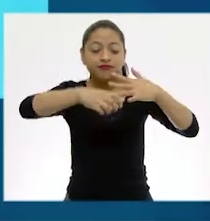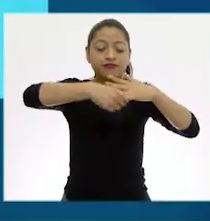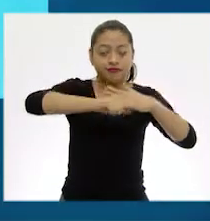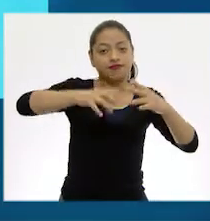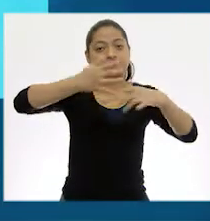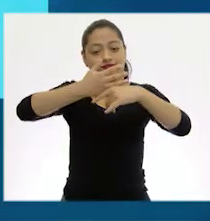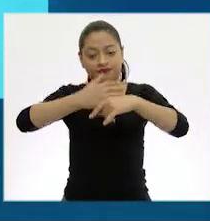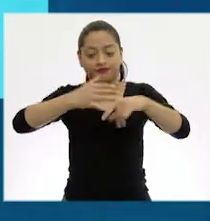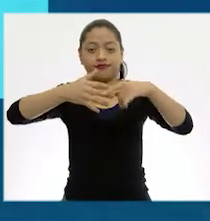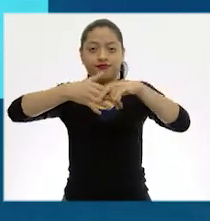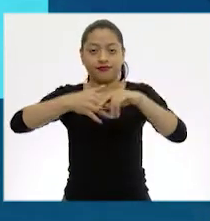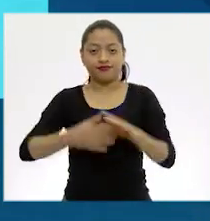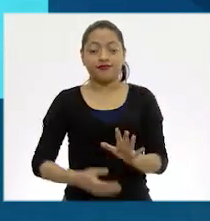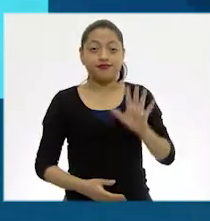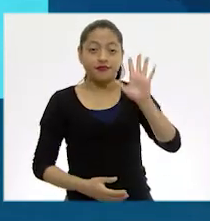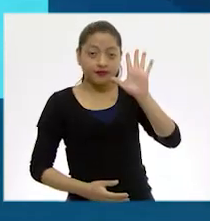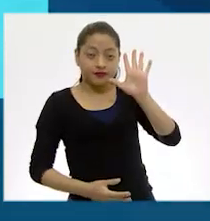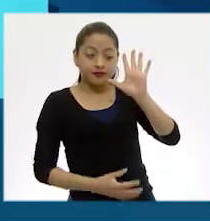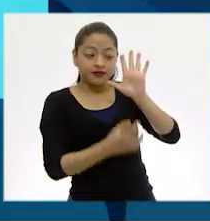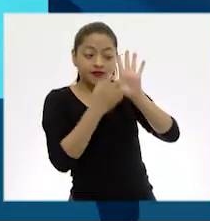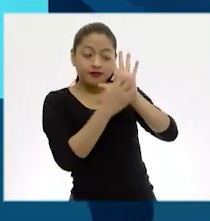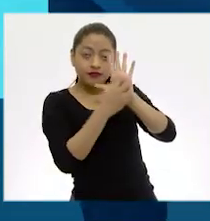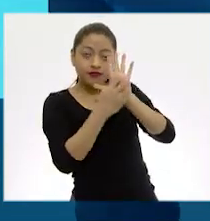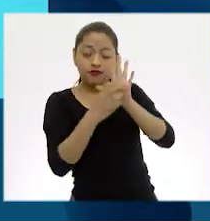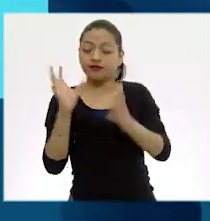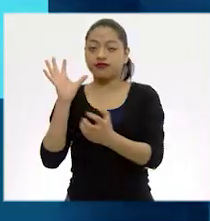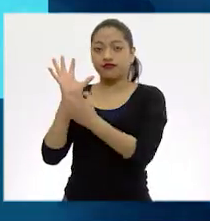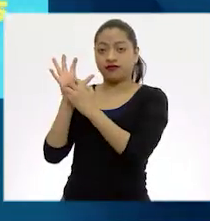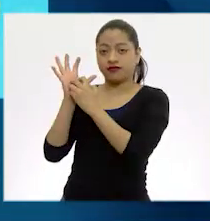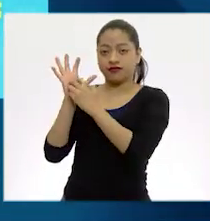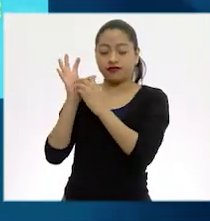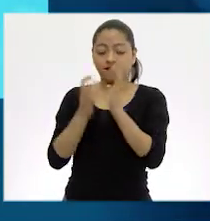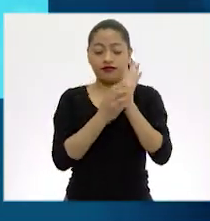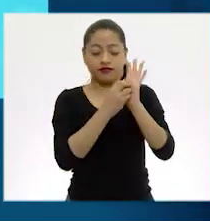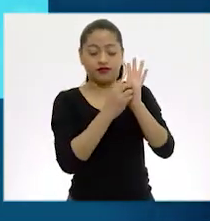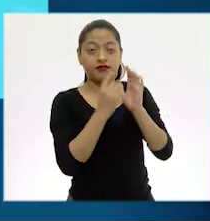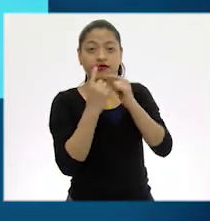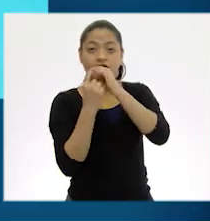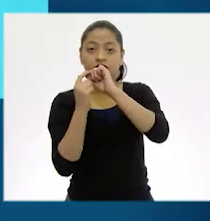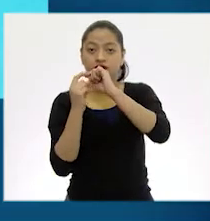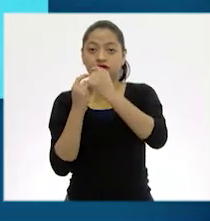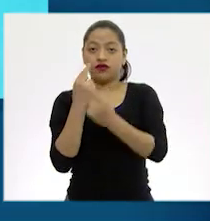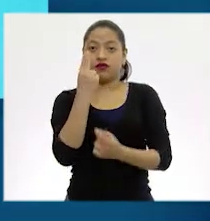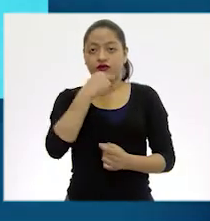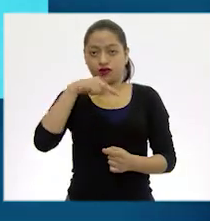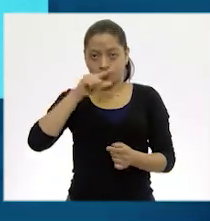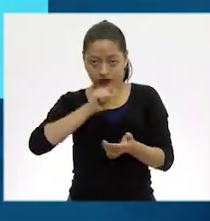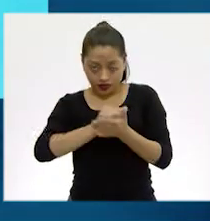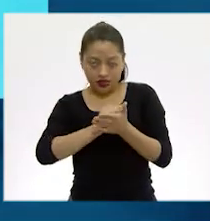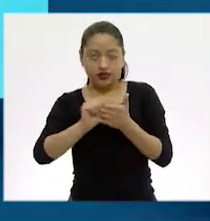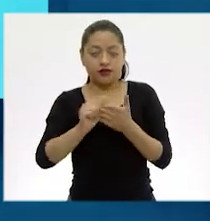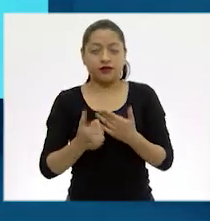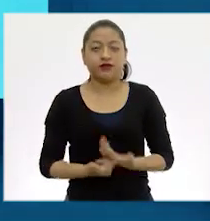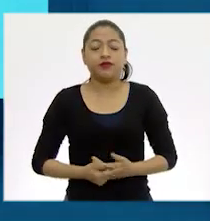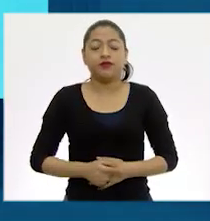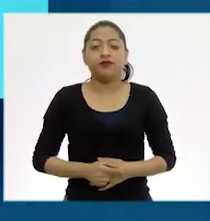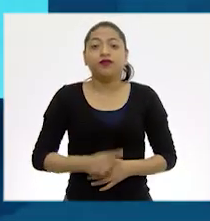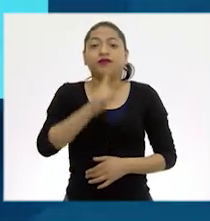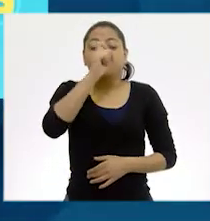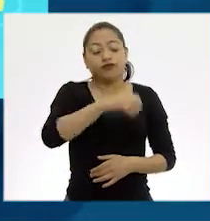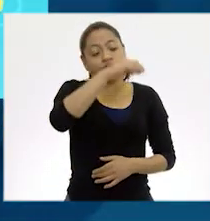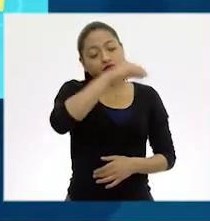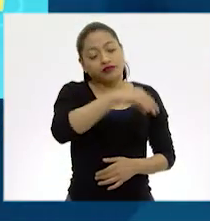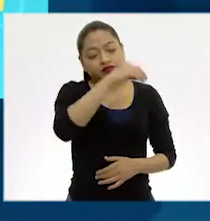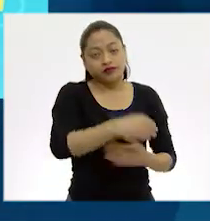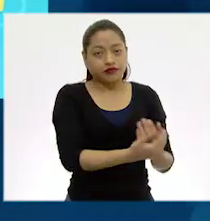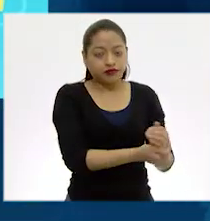dedos. Ahora haz como que rasguñas la palma de tus manos para lavar tus uñas. Enjuaga tus manos con